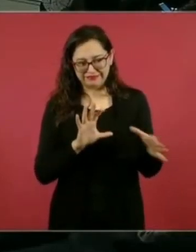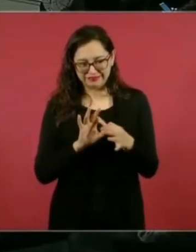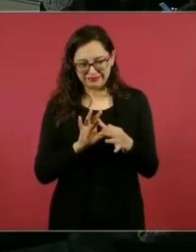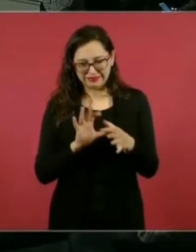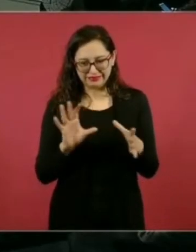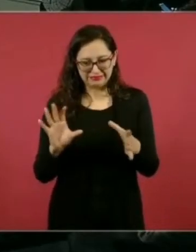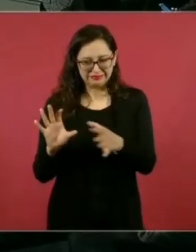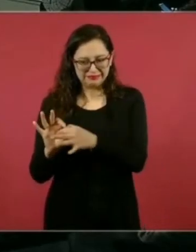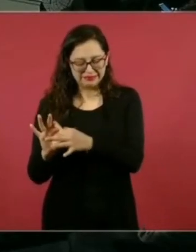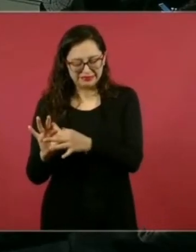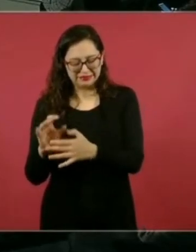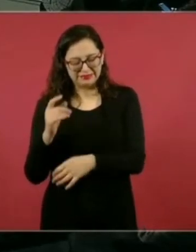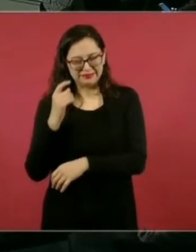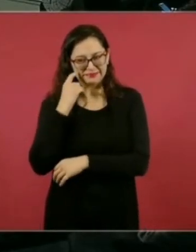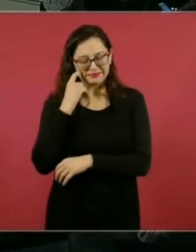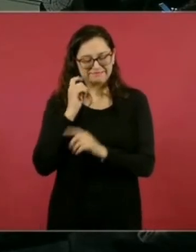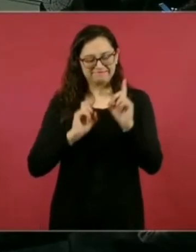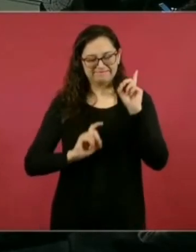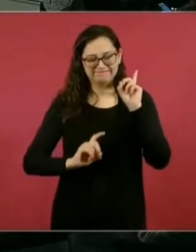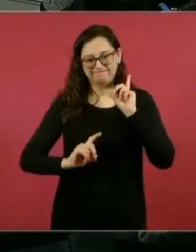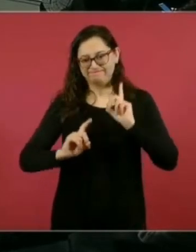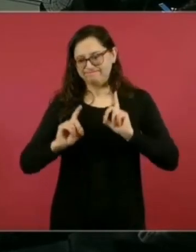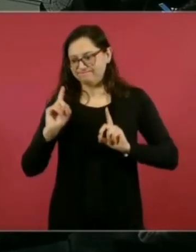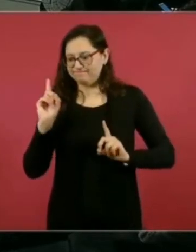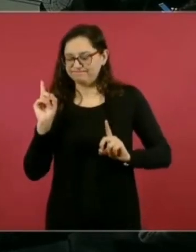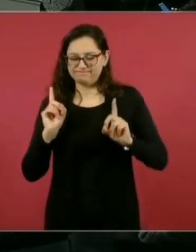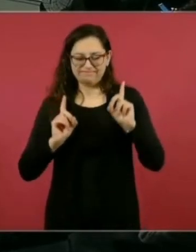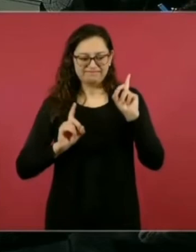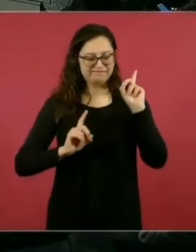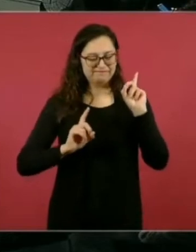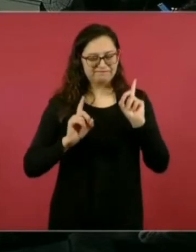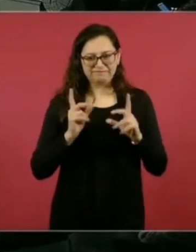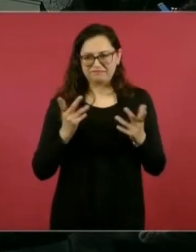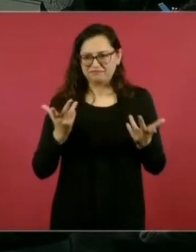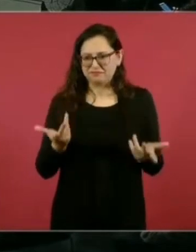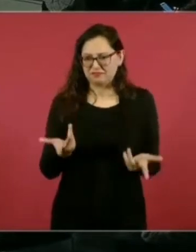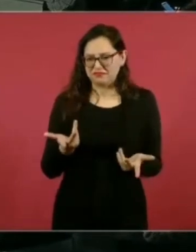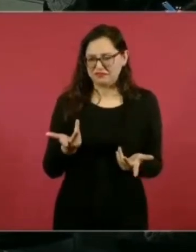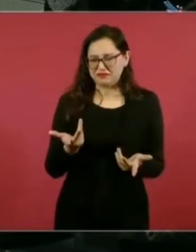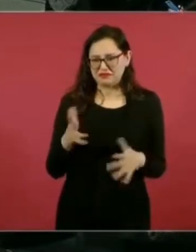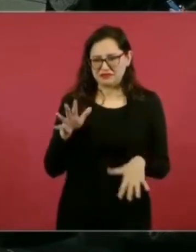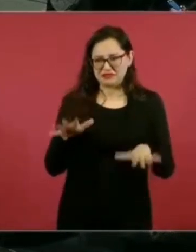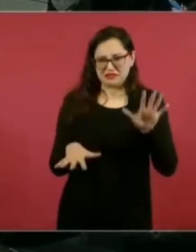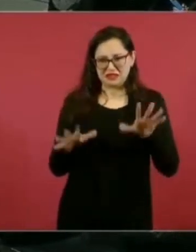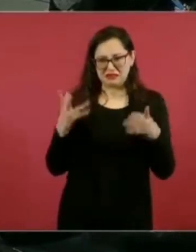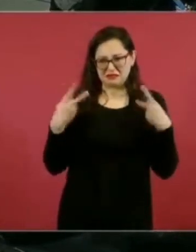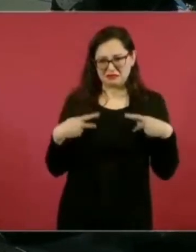y manejada por gente inexperta,